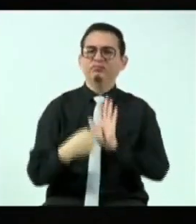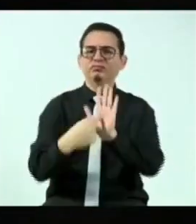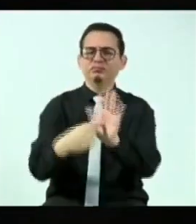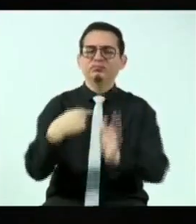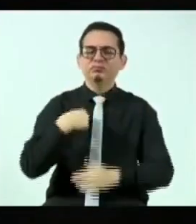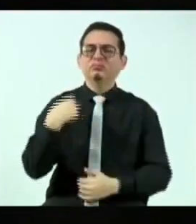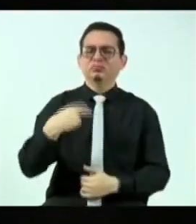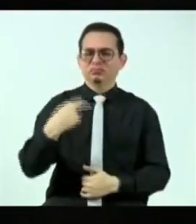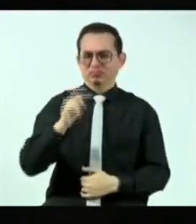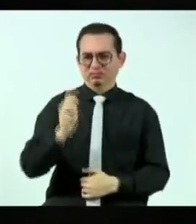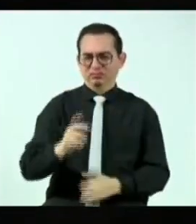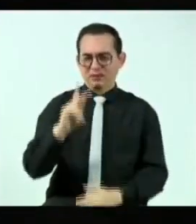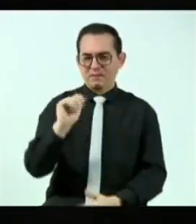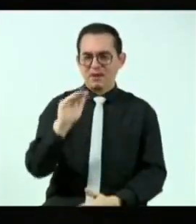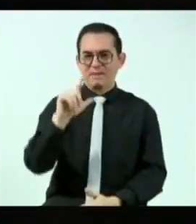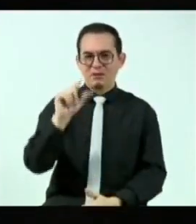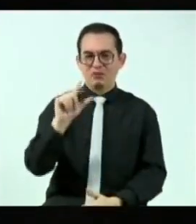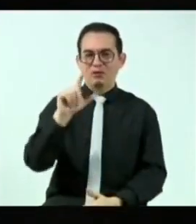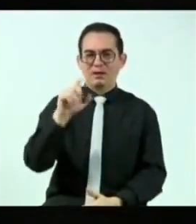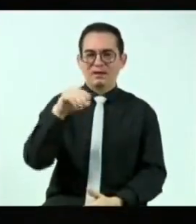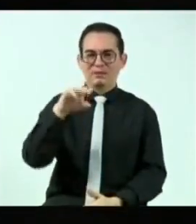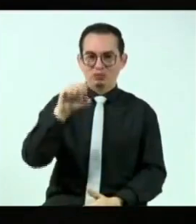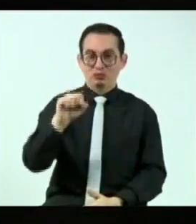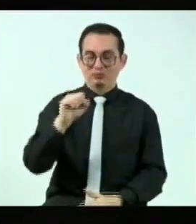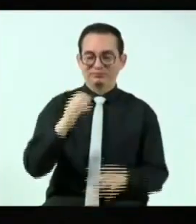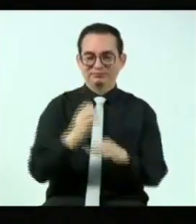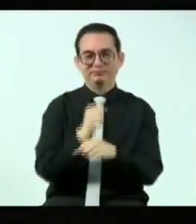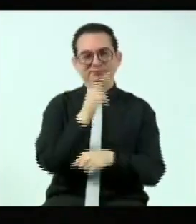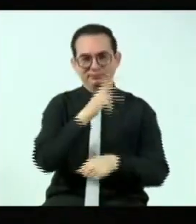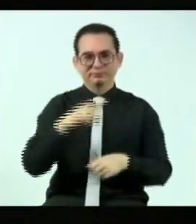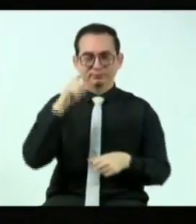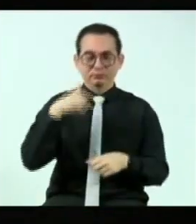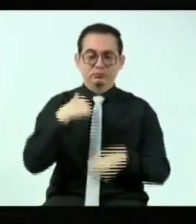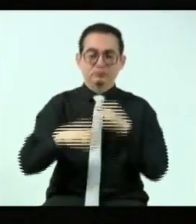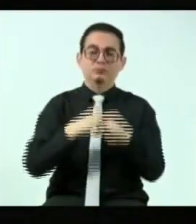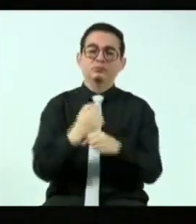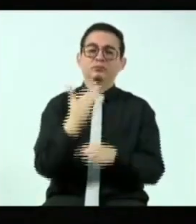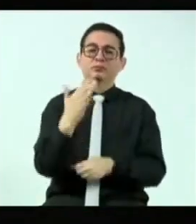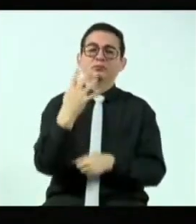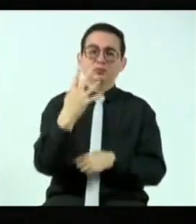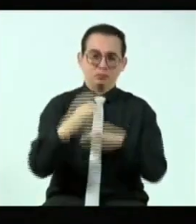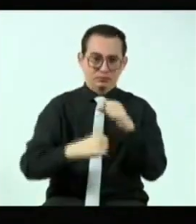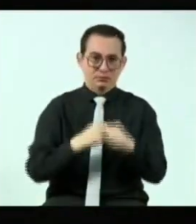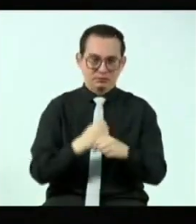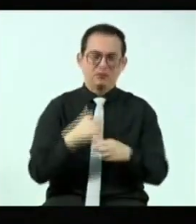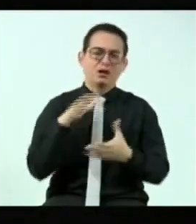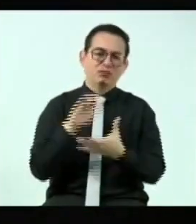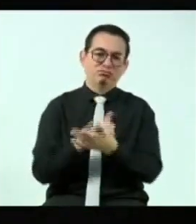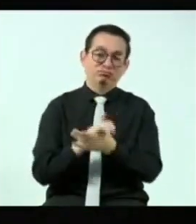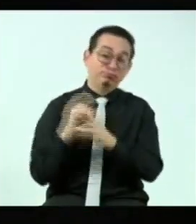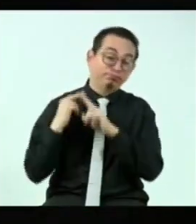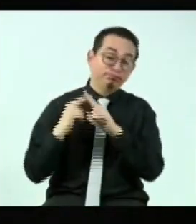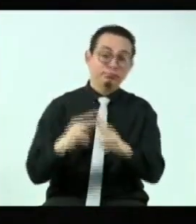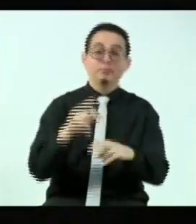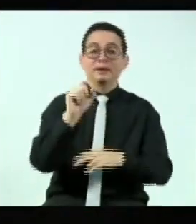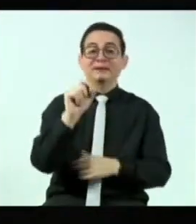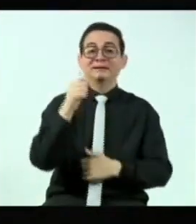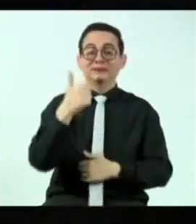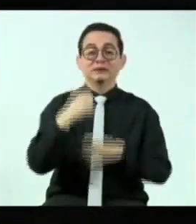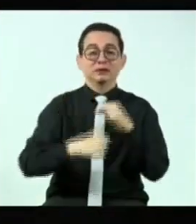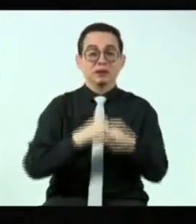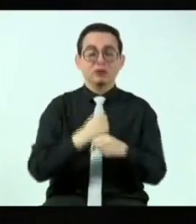soy Pablo Lemus tengo 54 años de edad casado desde hace 26 años cuatro